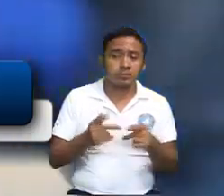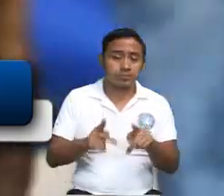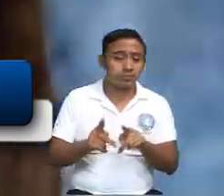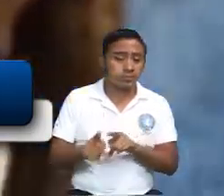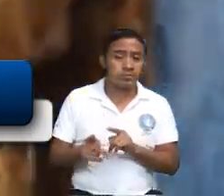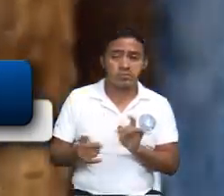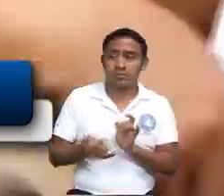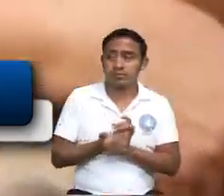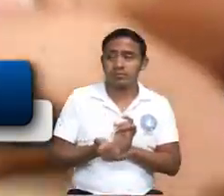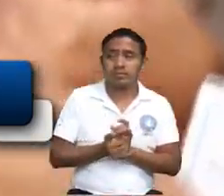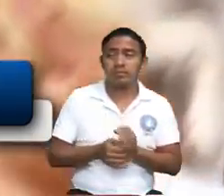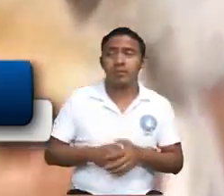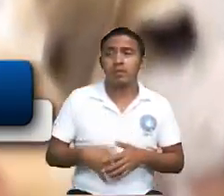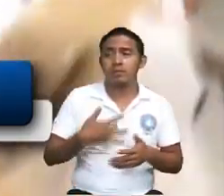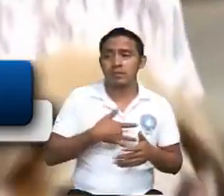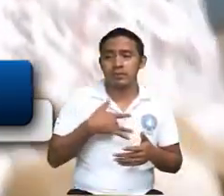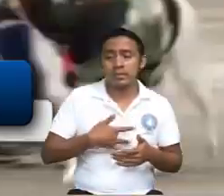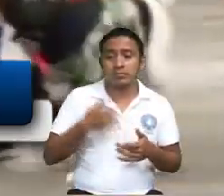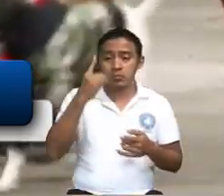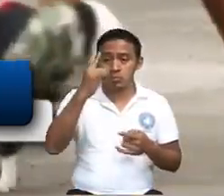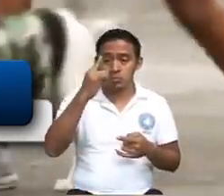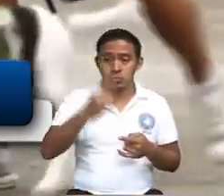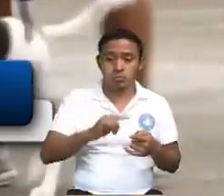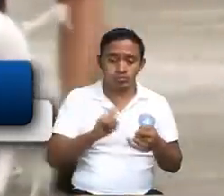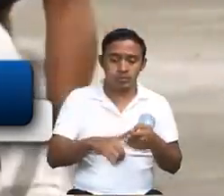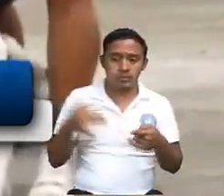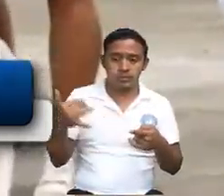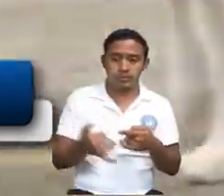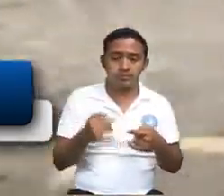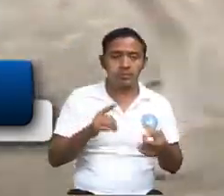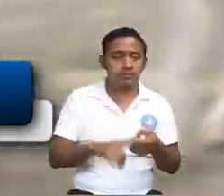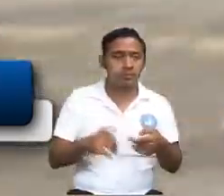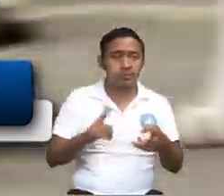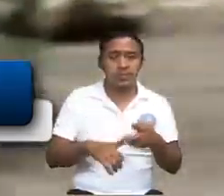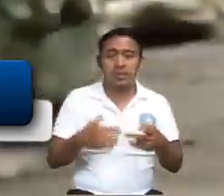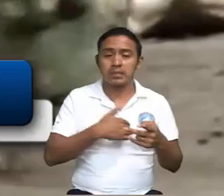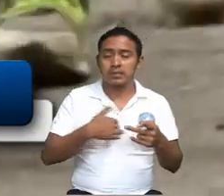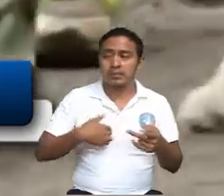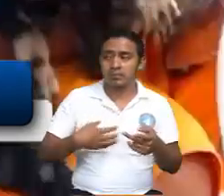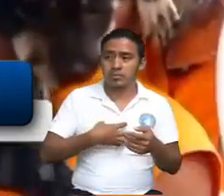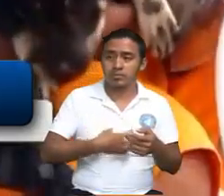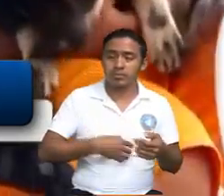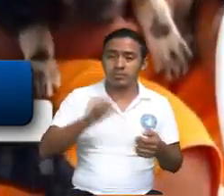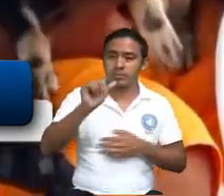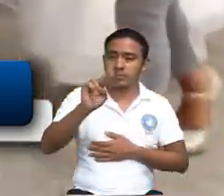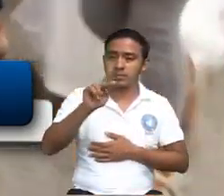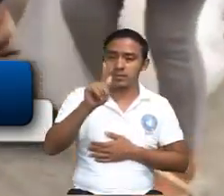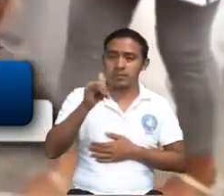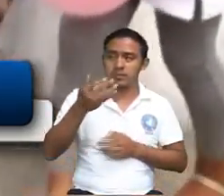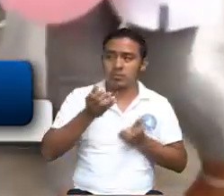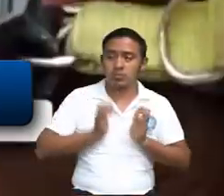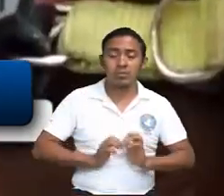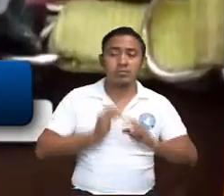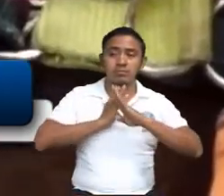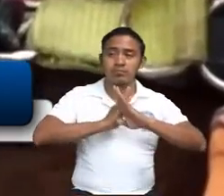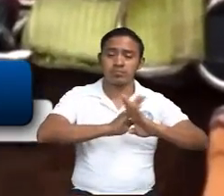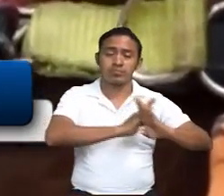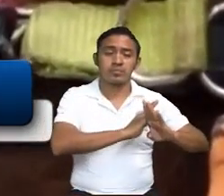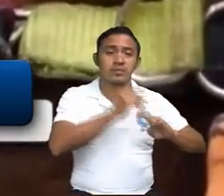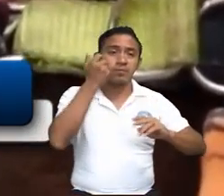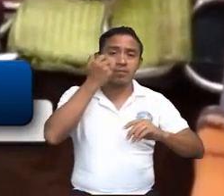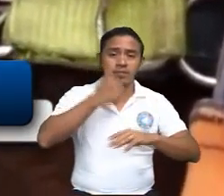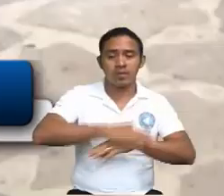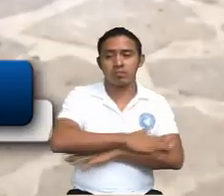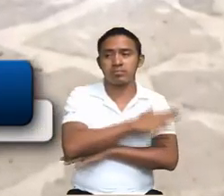humanos. Entonces necesitamos una dosis, sistema inmunológico va a producir algo que se llama anticuerpo, que va a proteger contra esa enfermedad, en este caso la